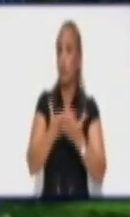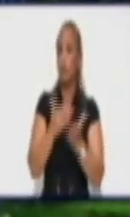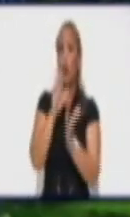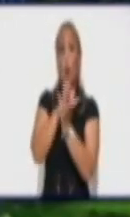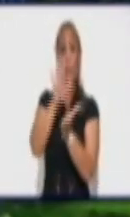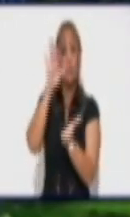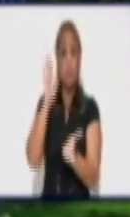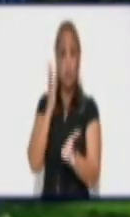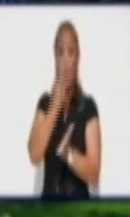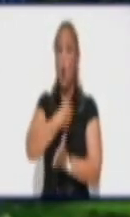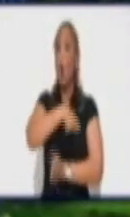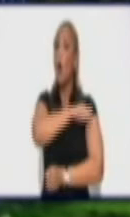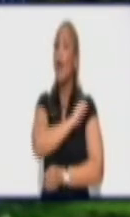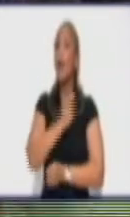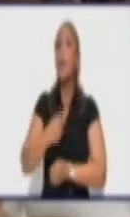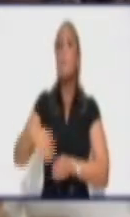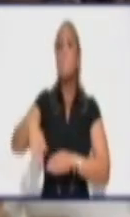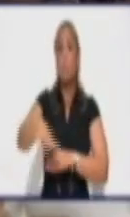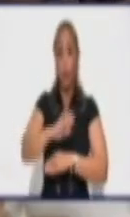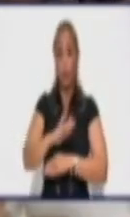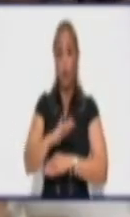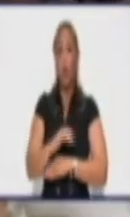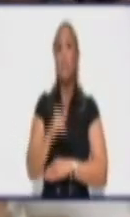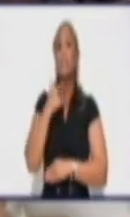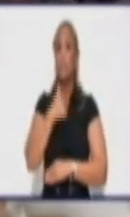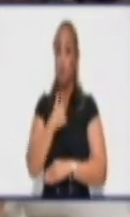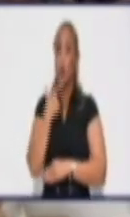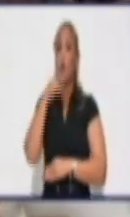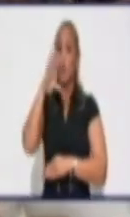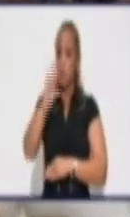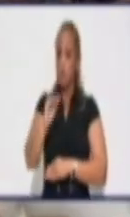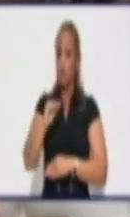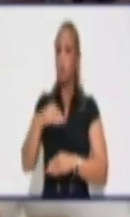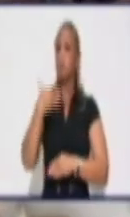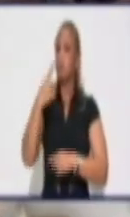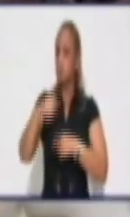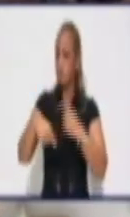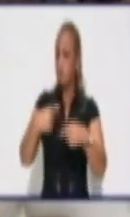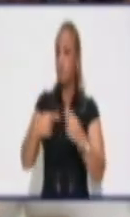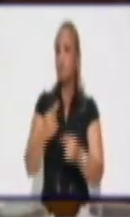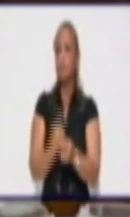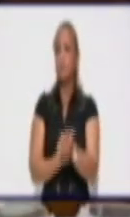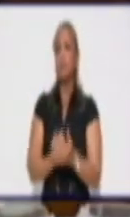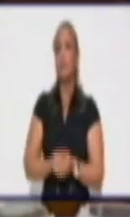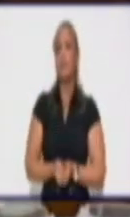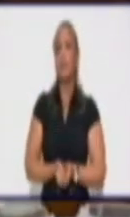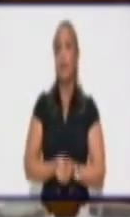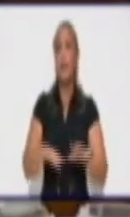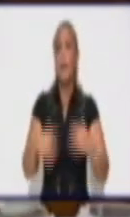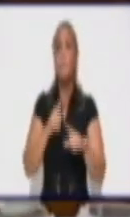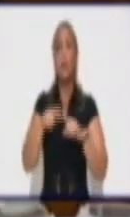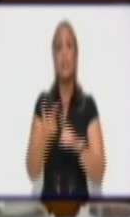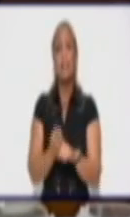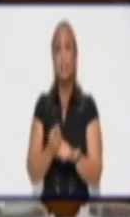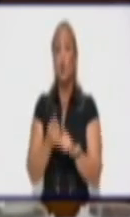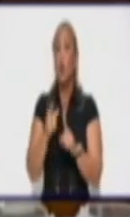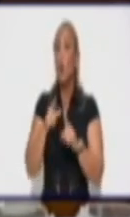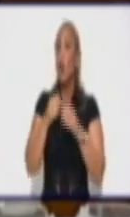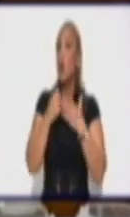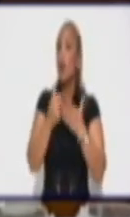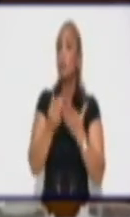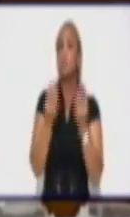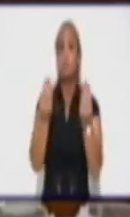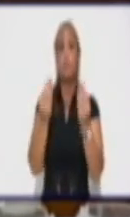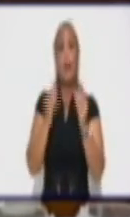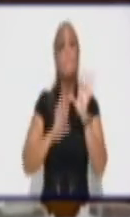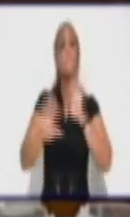reiterado varias veces en este espacio por tanto convoco a nuestro pueblo a seguir preparándonos para